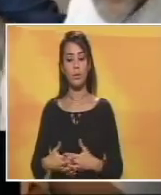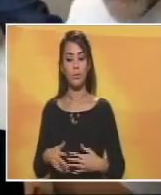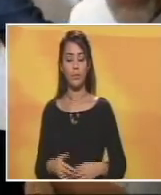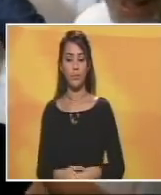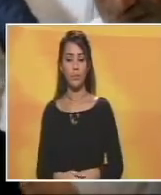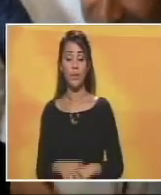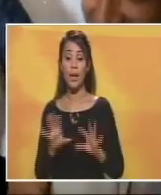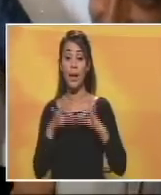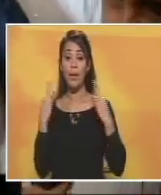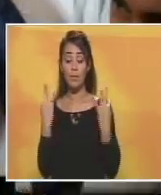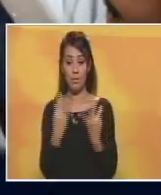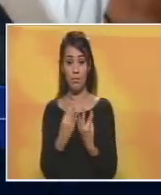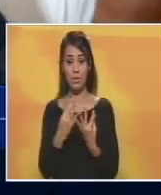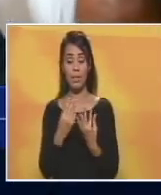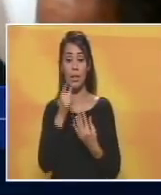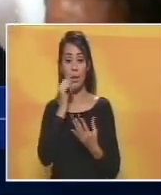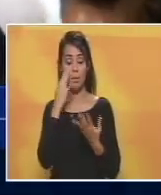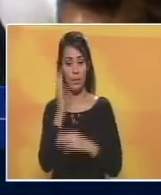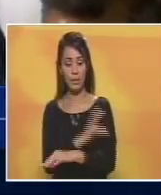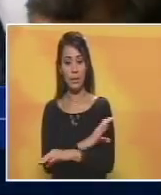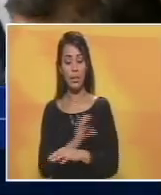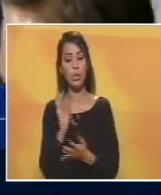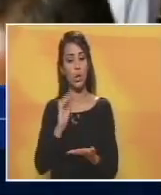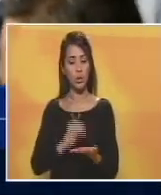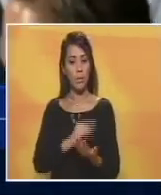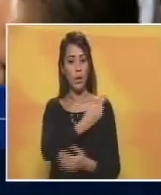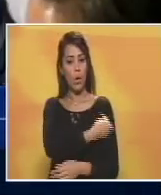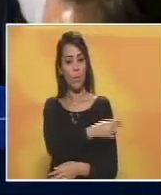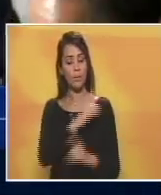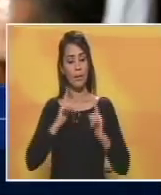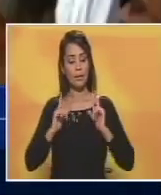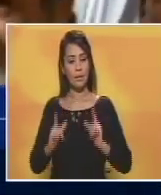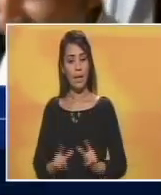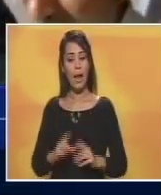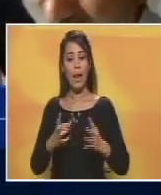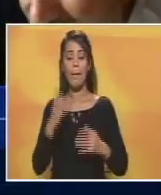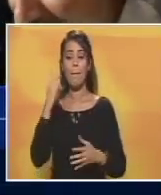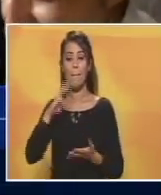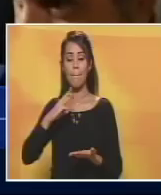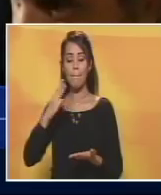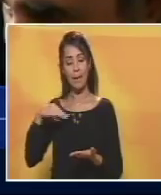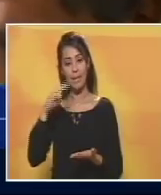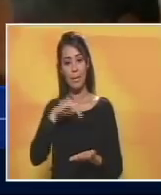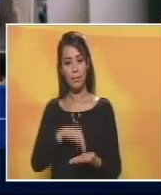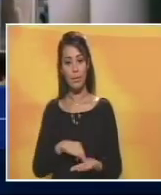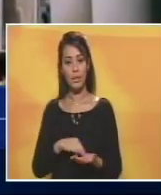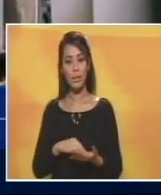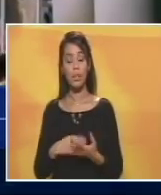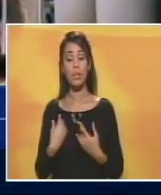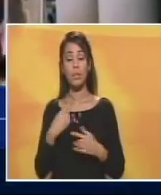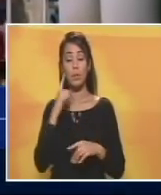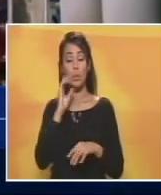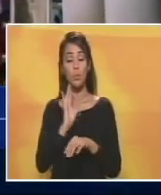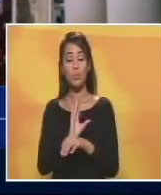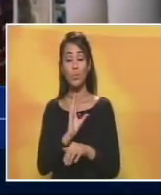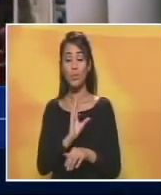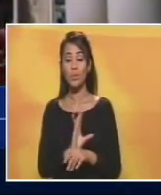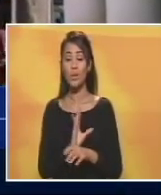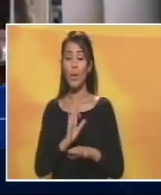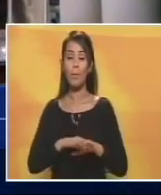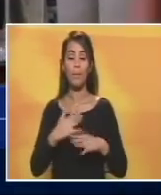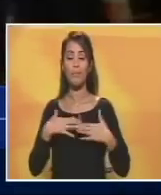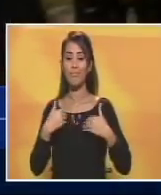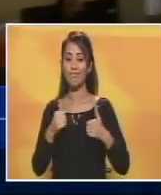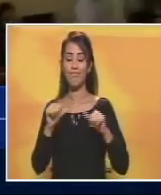La familia de José José decidió recluirlo nuevamente en un hospital de Miami y se presume que se encuentra en terapia intensiva debido a su mal estado